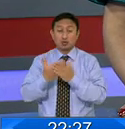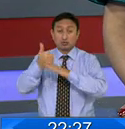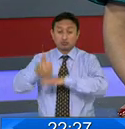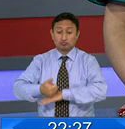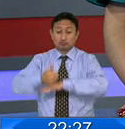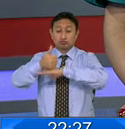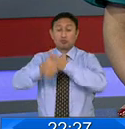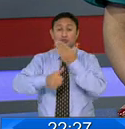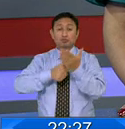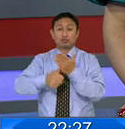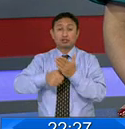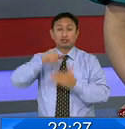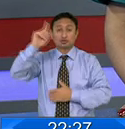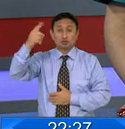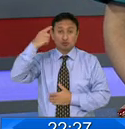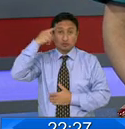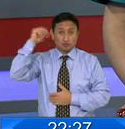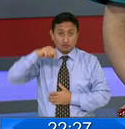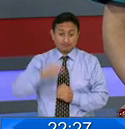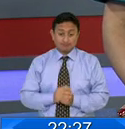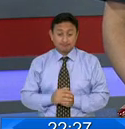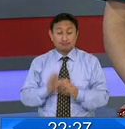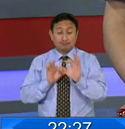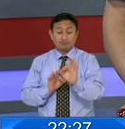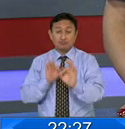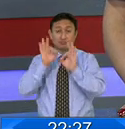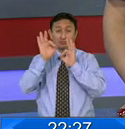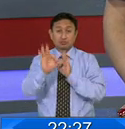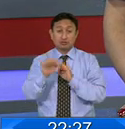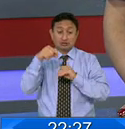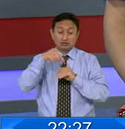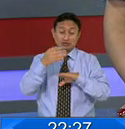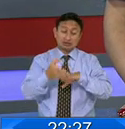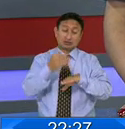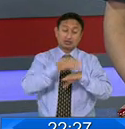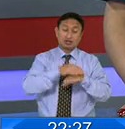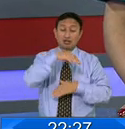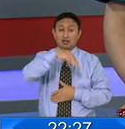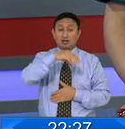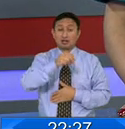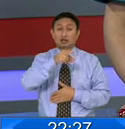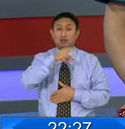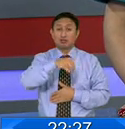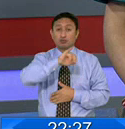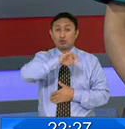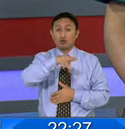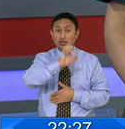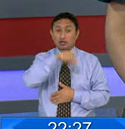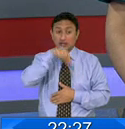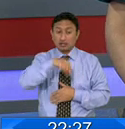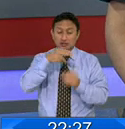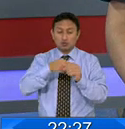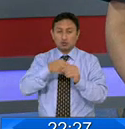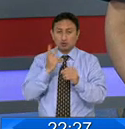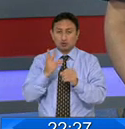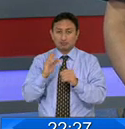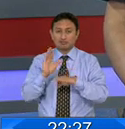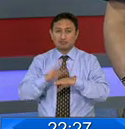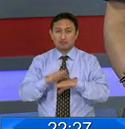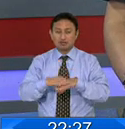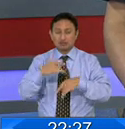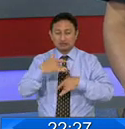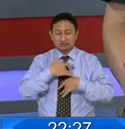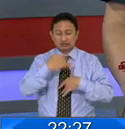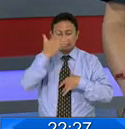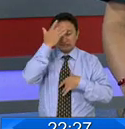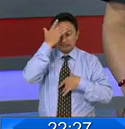como ministra de Gobierno. ¿Quién reemplazará en esa cartera de Estado a César Monge, quien renunció a su cargo debido